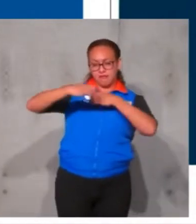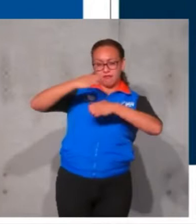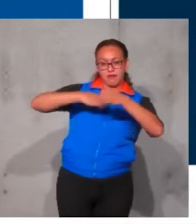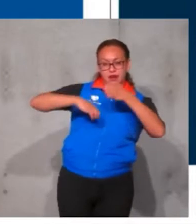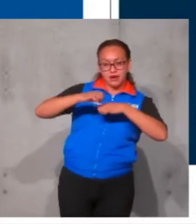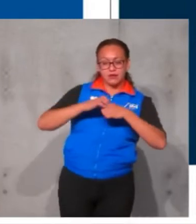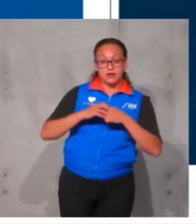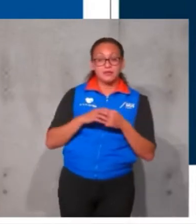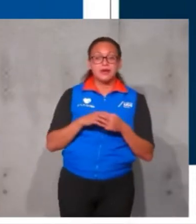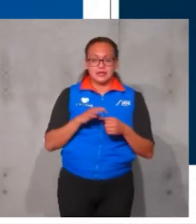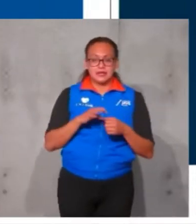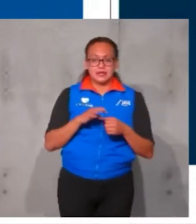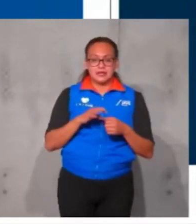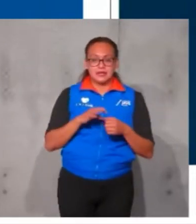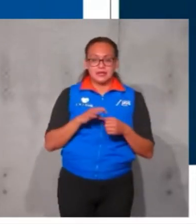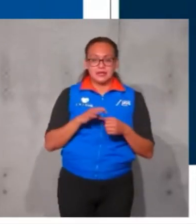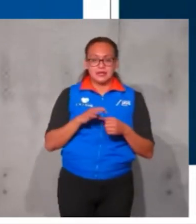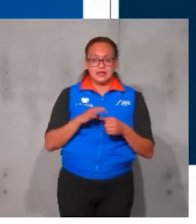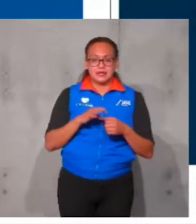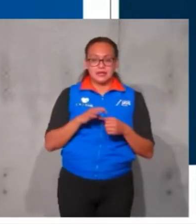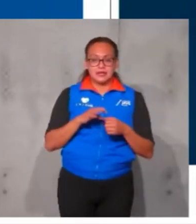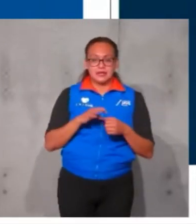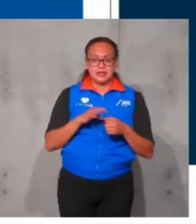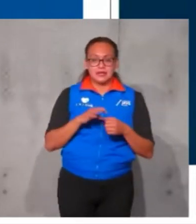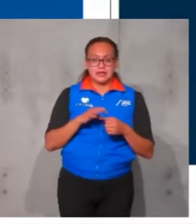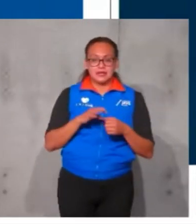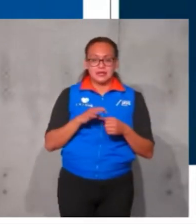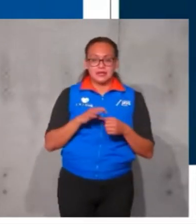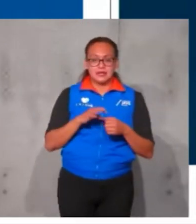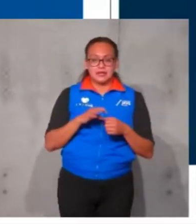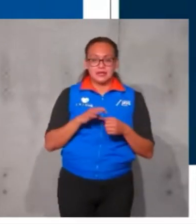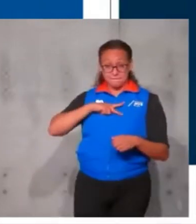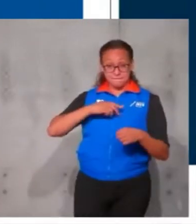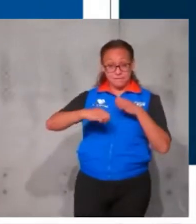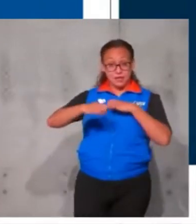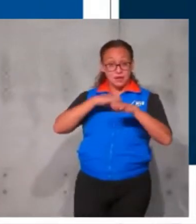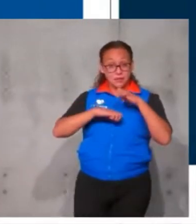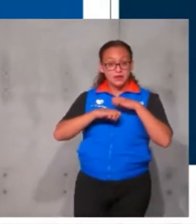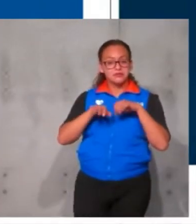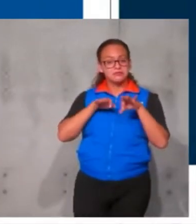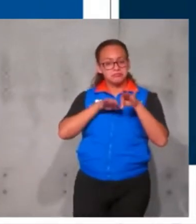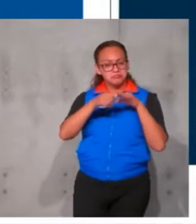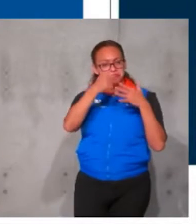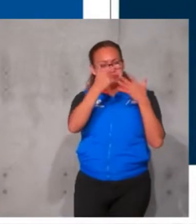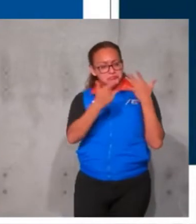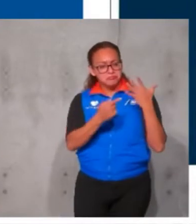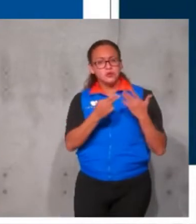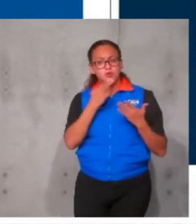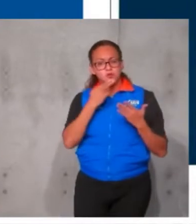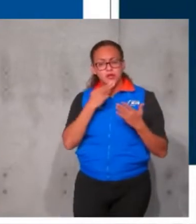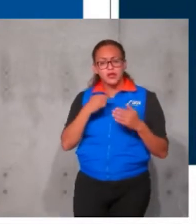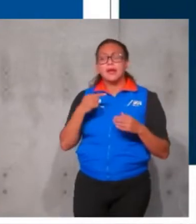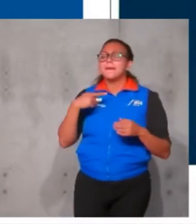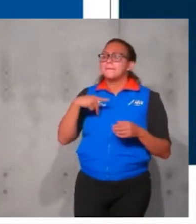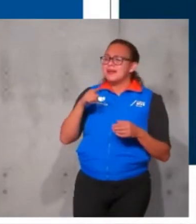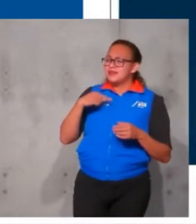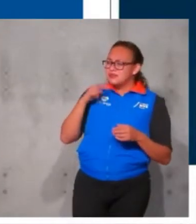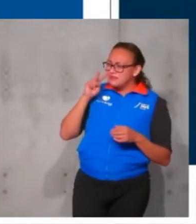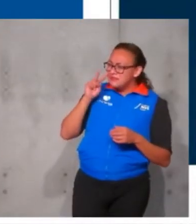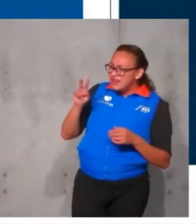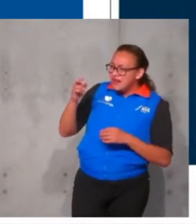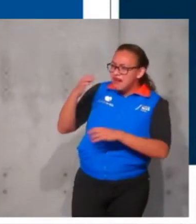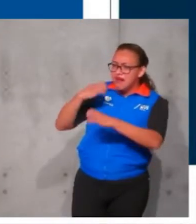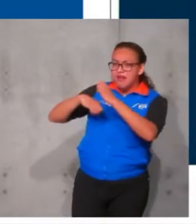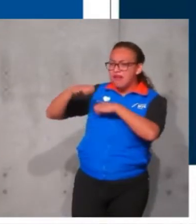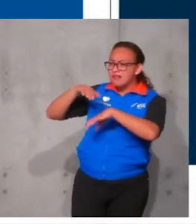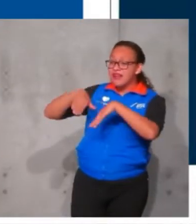sostenible, tendré que analizar qué es lo que están haciendo todos mis competidores. Lo puedo revisar a través de sus páginas